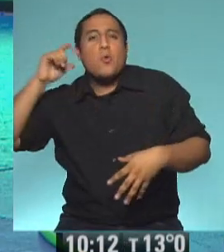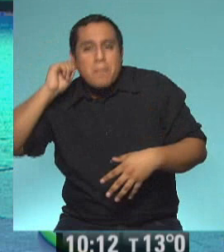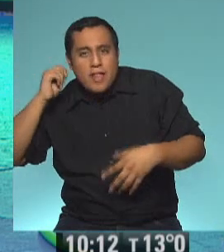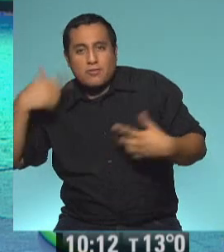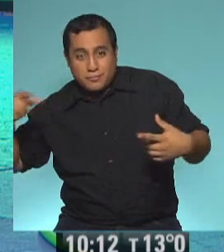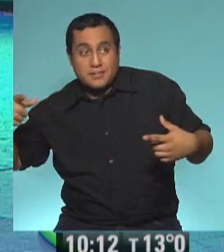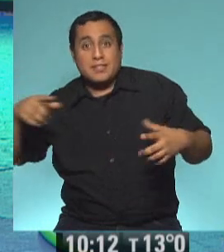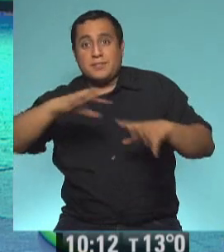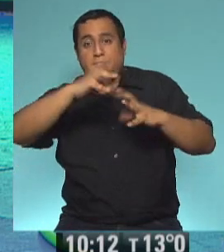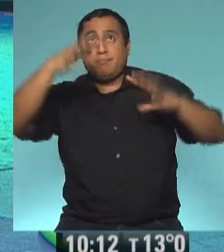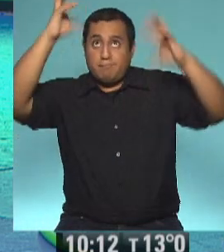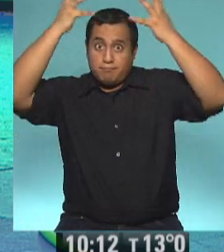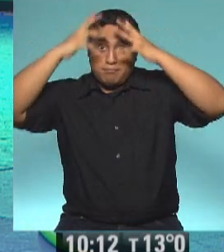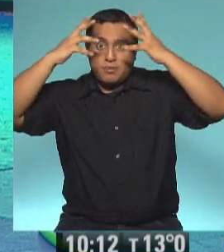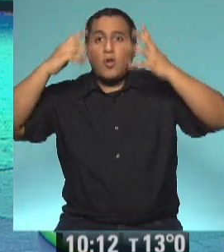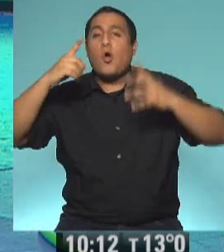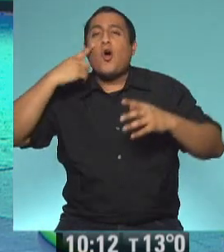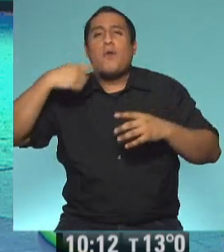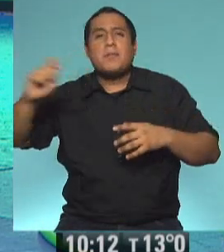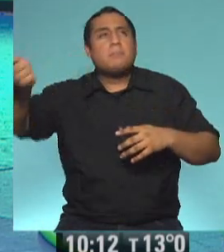cabeza. Esa está buena también. También. Un plumero. Sí.